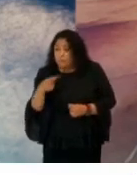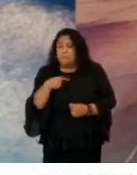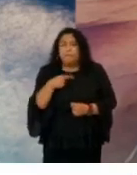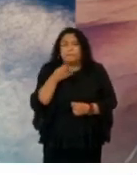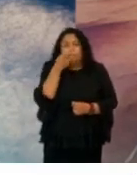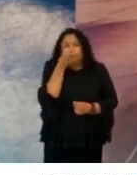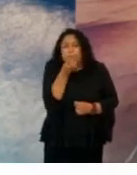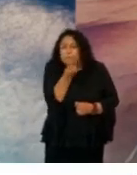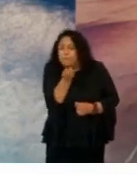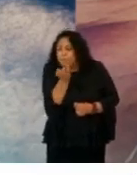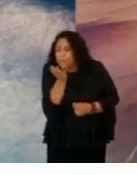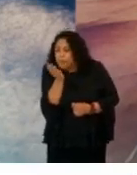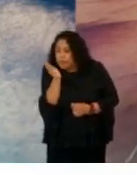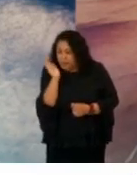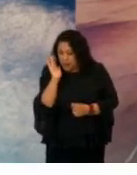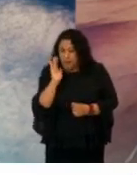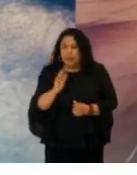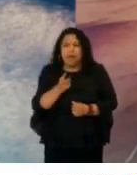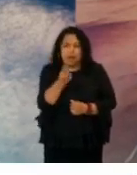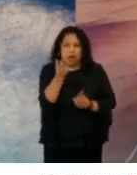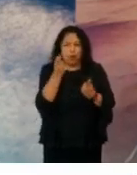primaveras, algunos se acuerdan,